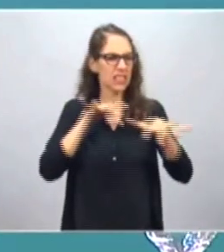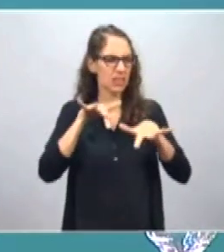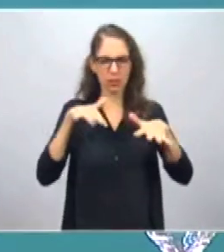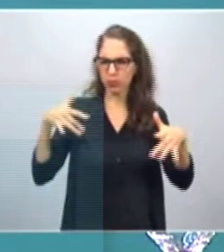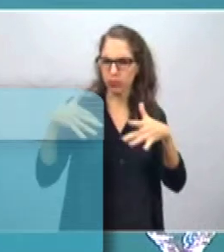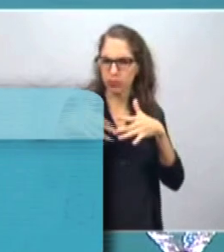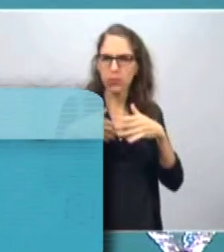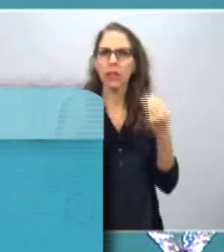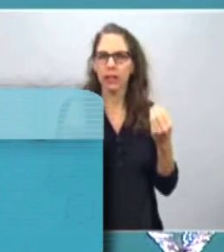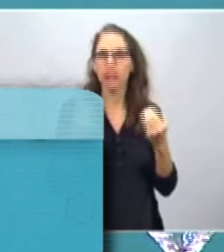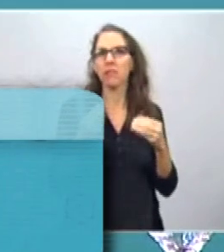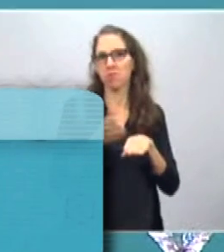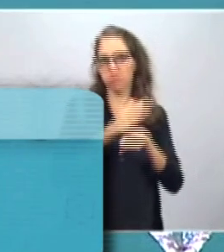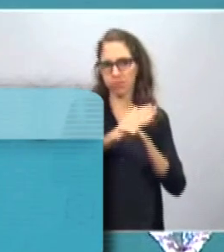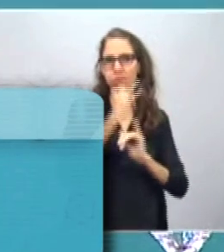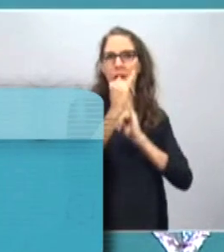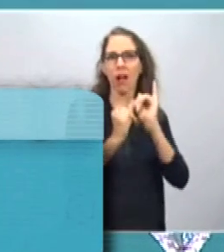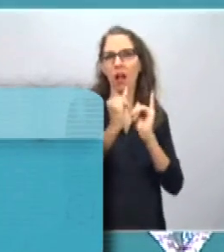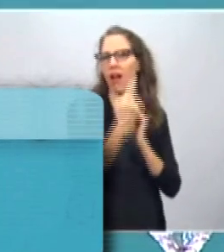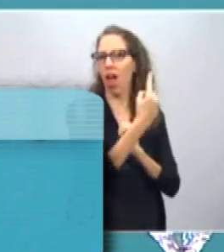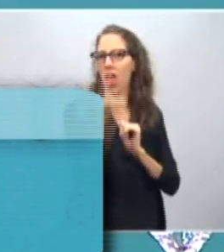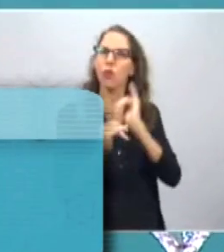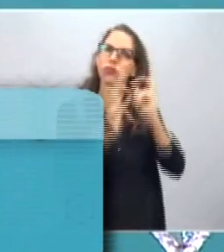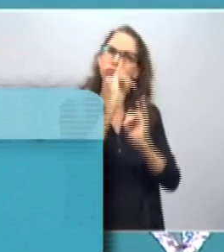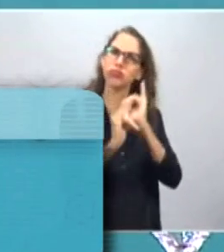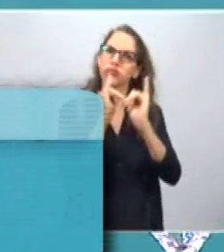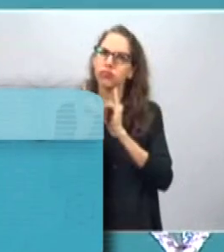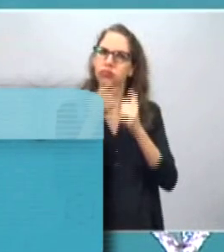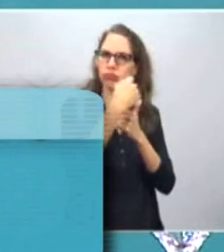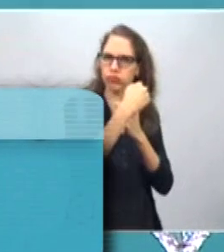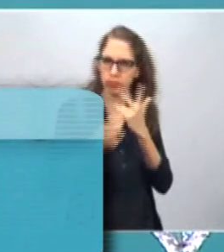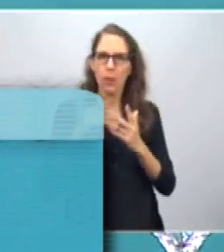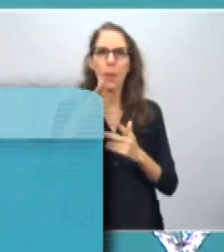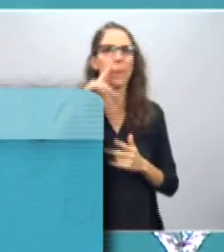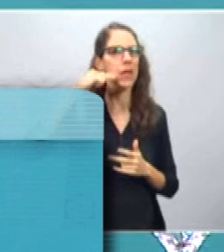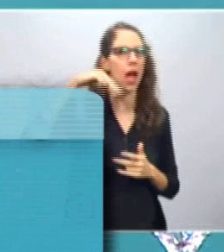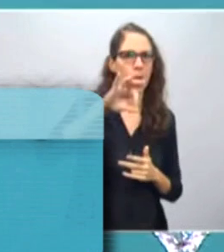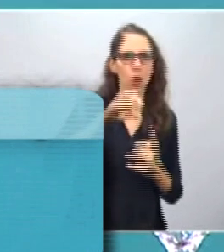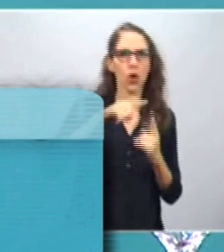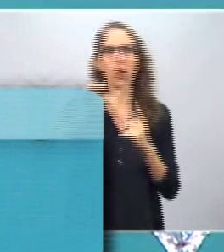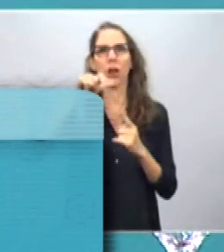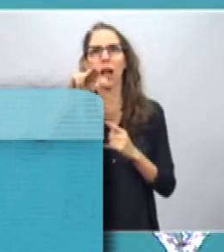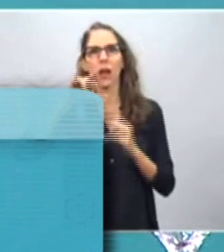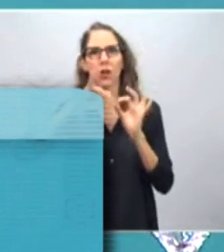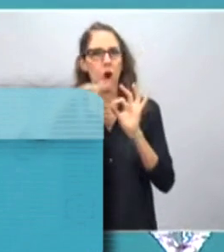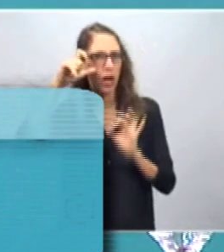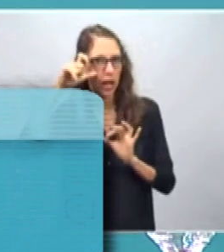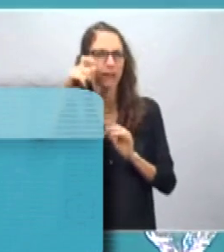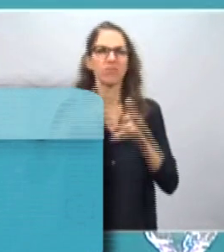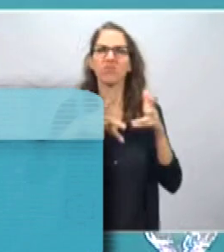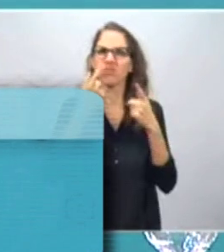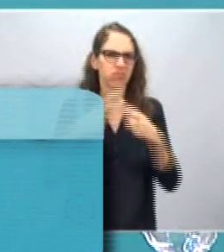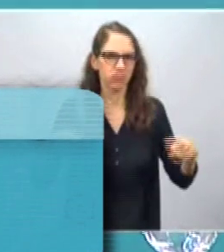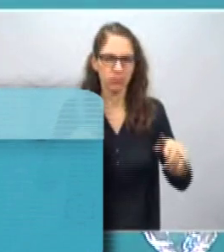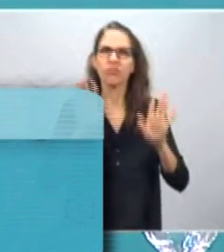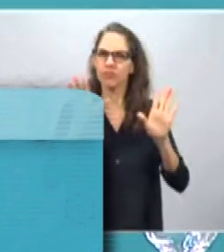está mencionando hasta ahora, lo que han señalado los ministros Bianco y el ministro Larroque, en